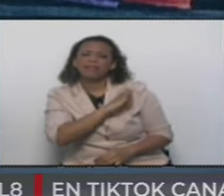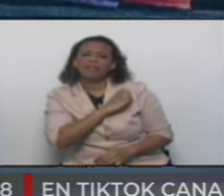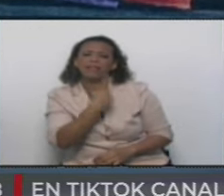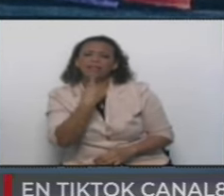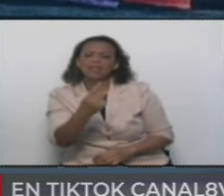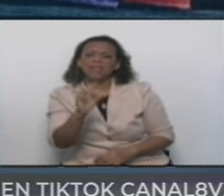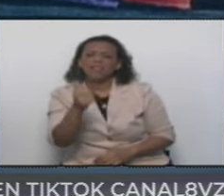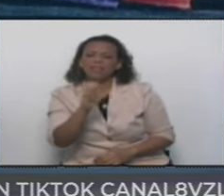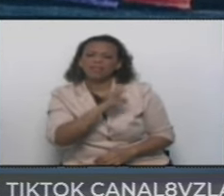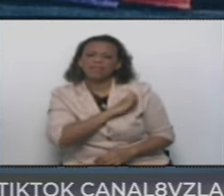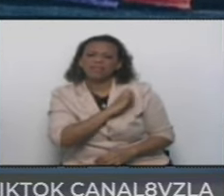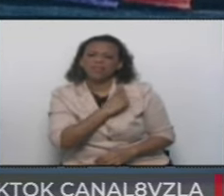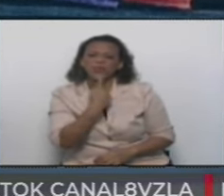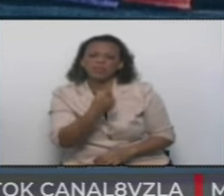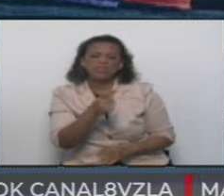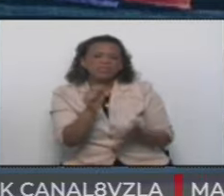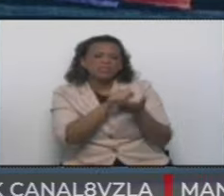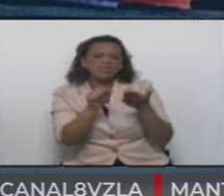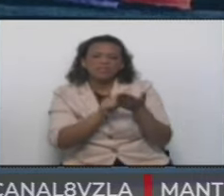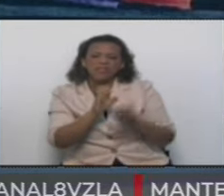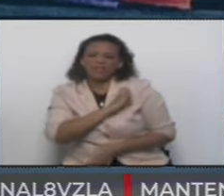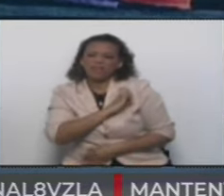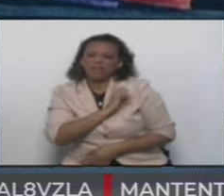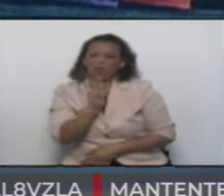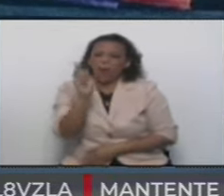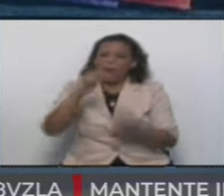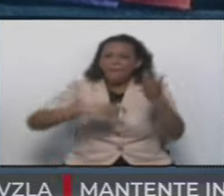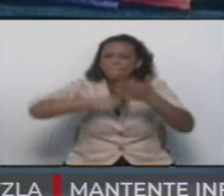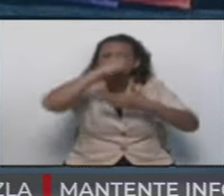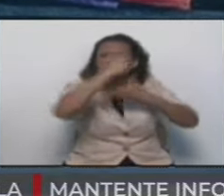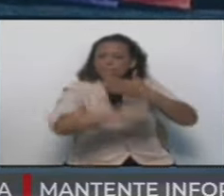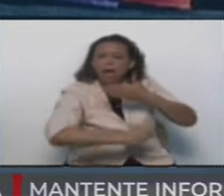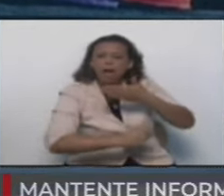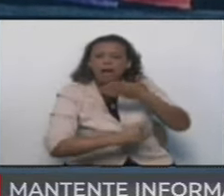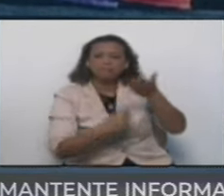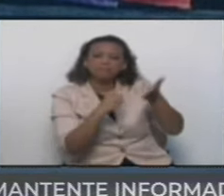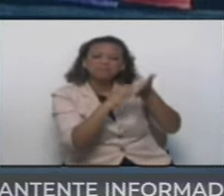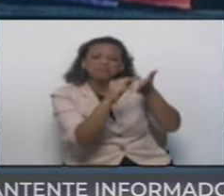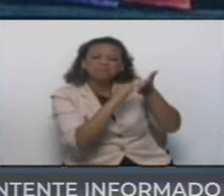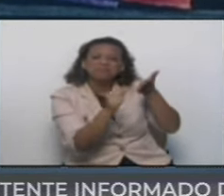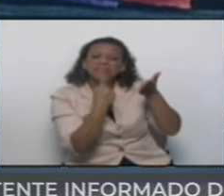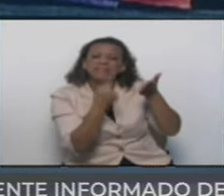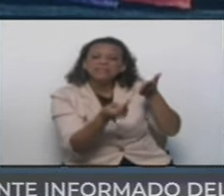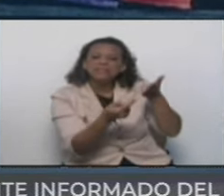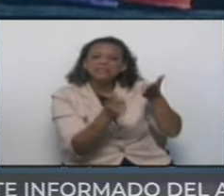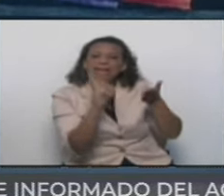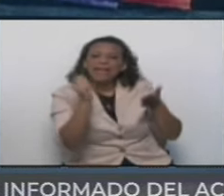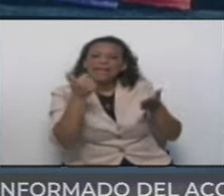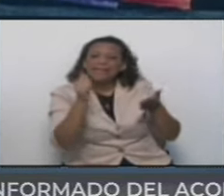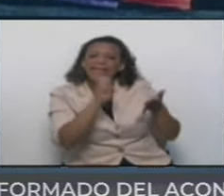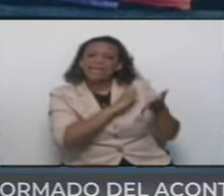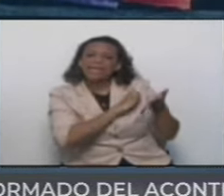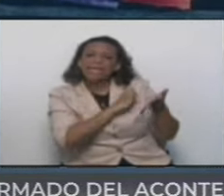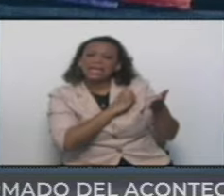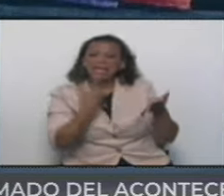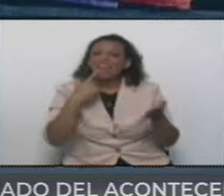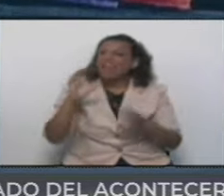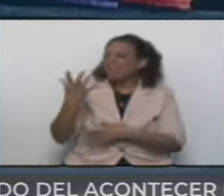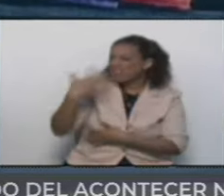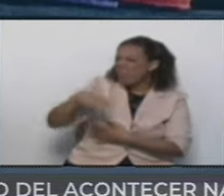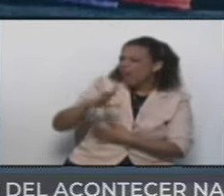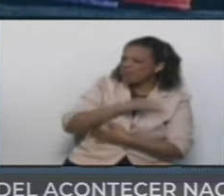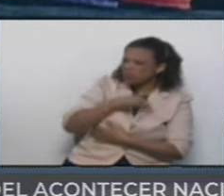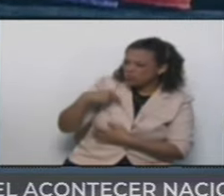10 de enero. Aquí está la agenda, chicos. Facilita, voy a anotar aquí. ¿Qué tenemos el 10